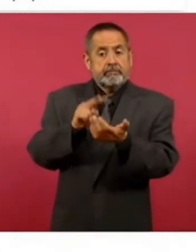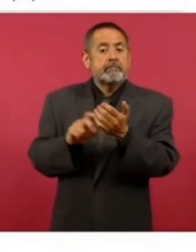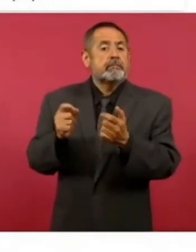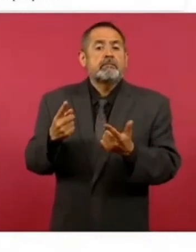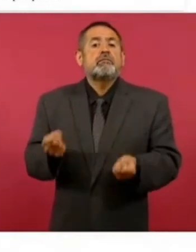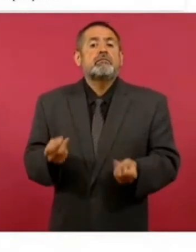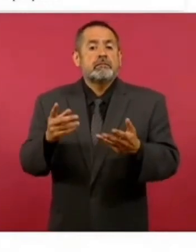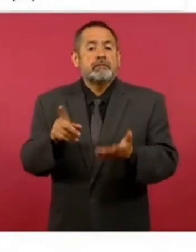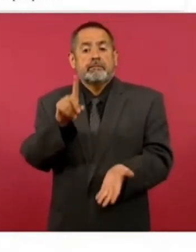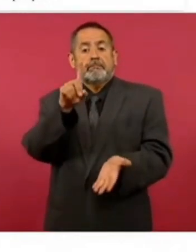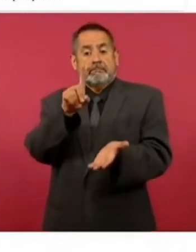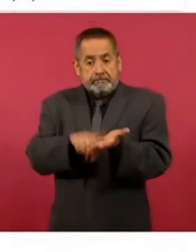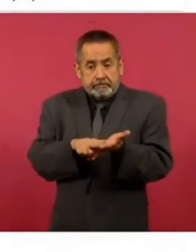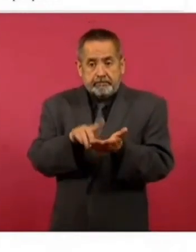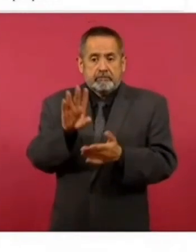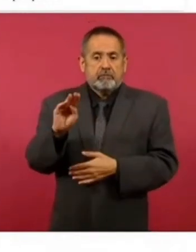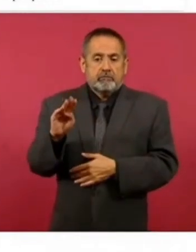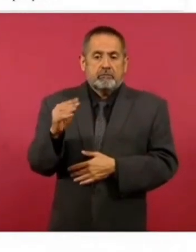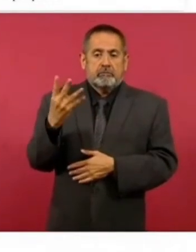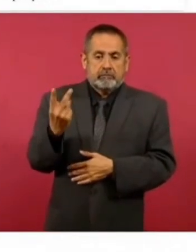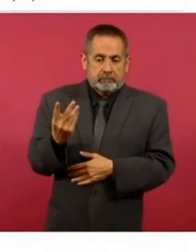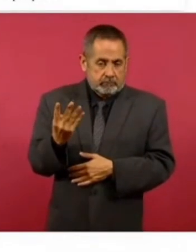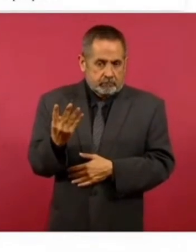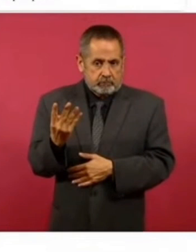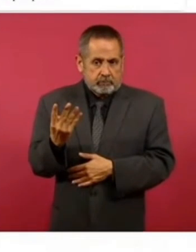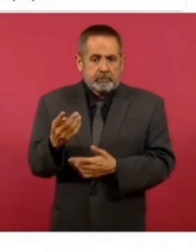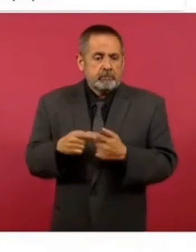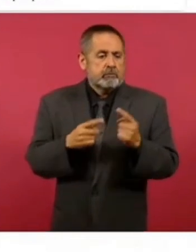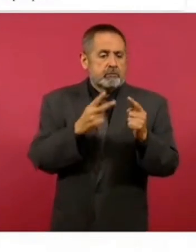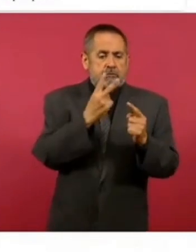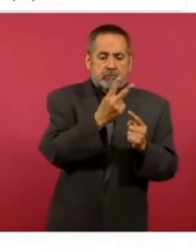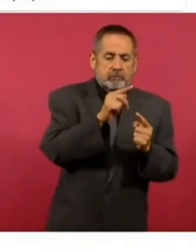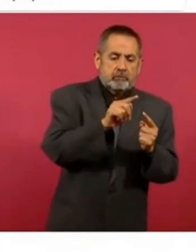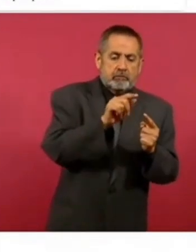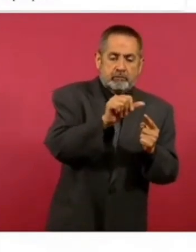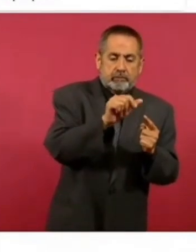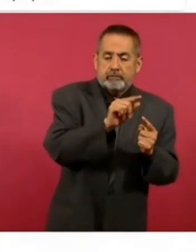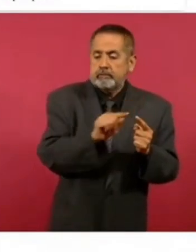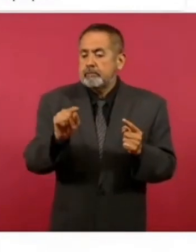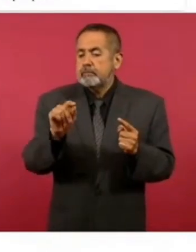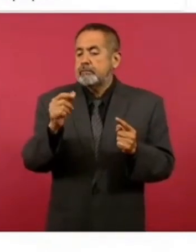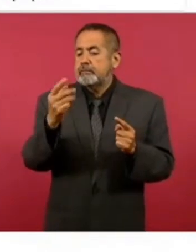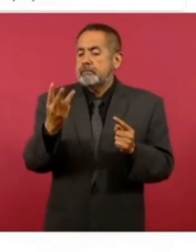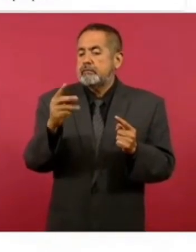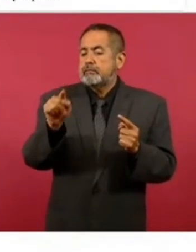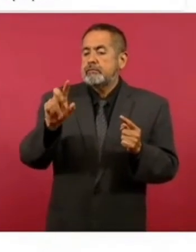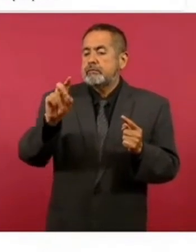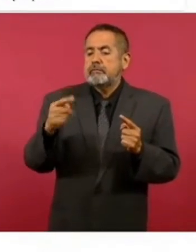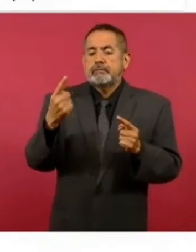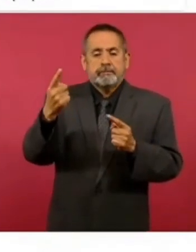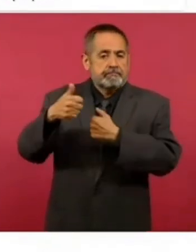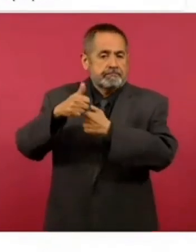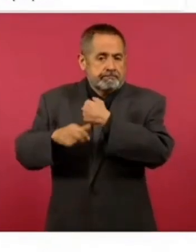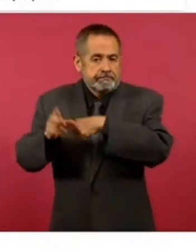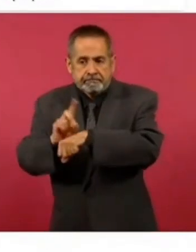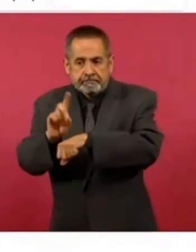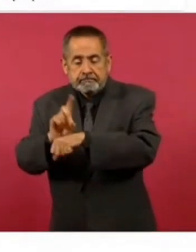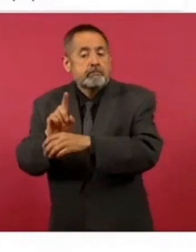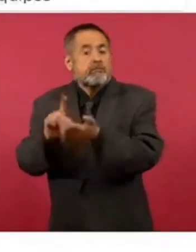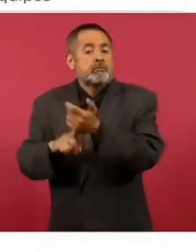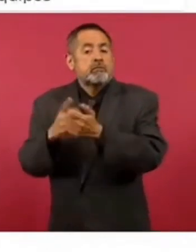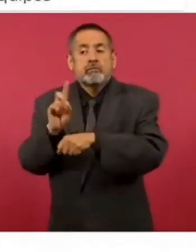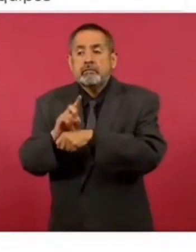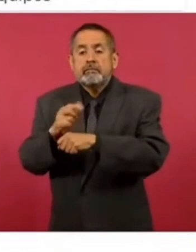fueron 1,094. La productividad pasó de 2.16 a 3.31 cirugías diarias por